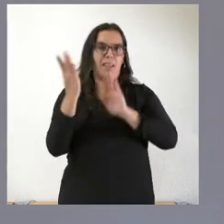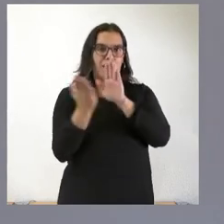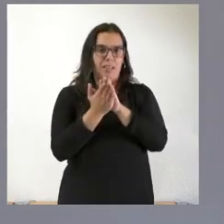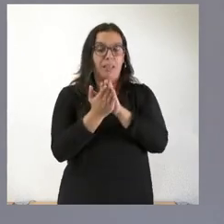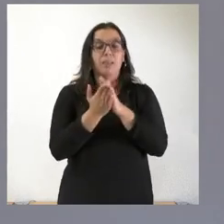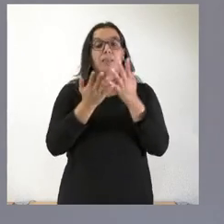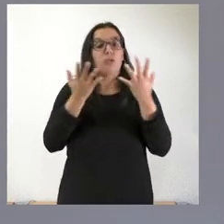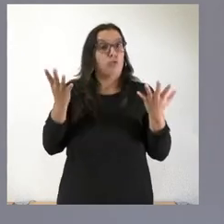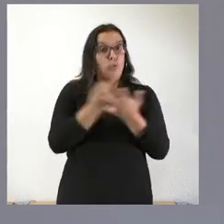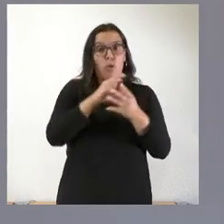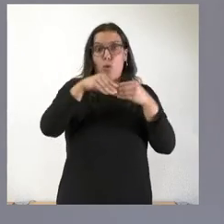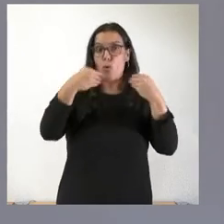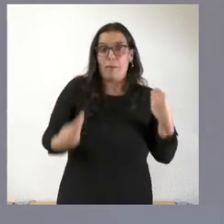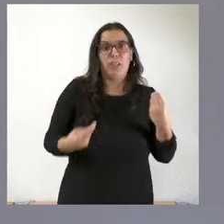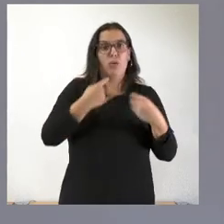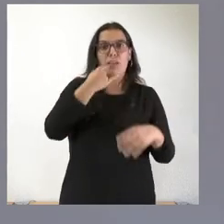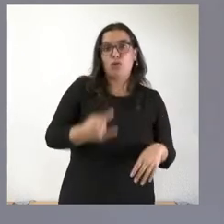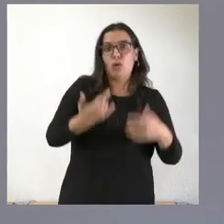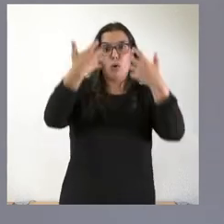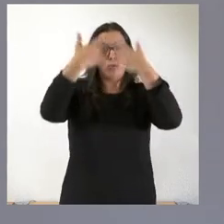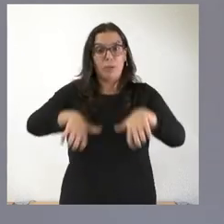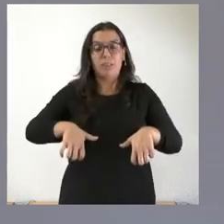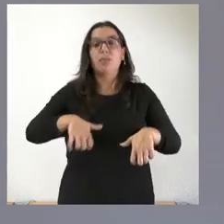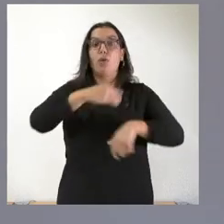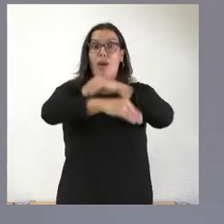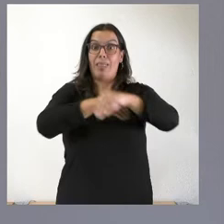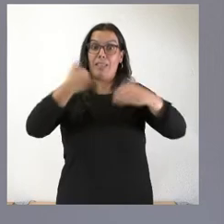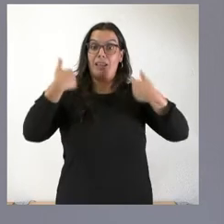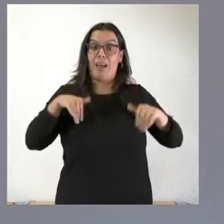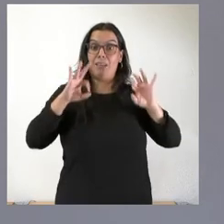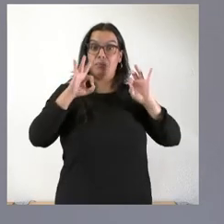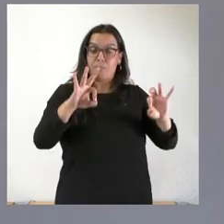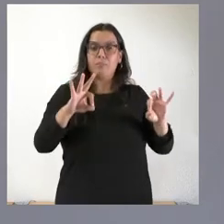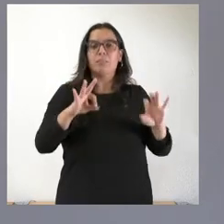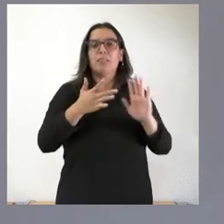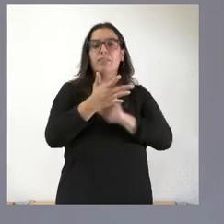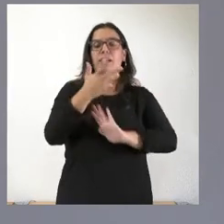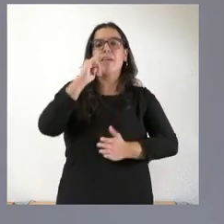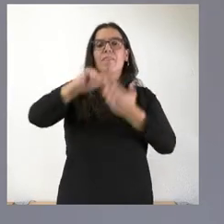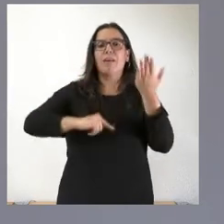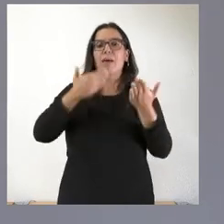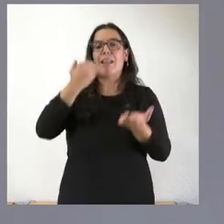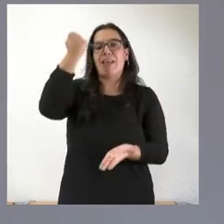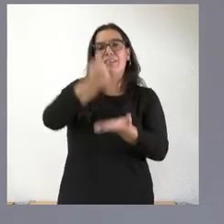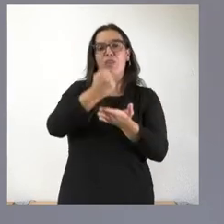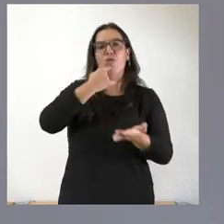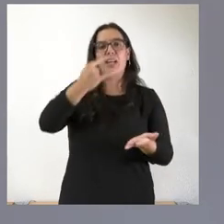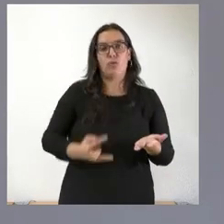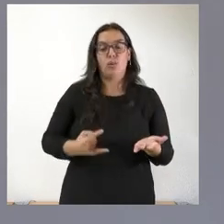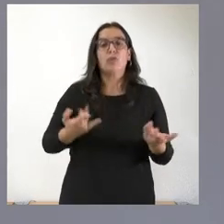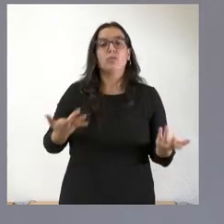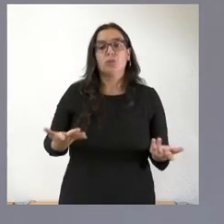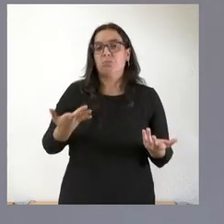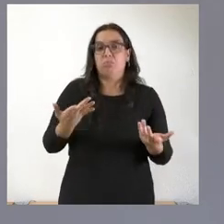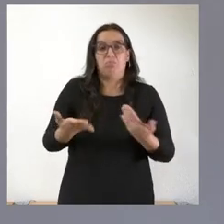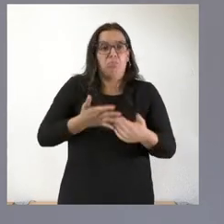documentos electrónicos y automáticos que se generen se van a proceder a la firma mediante sello electrónico y, por tanto, sin